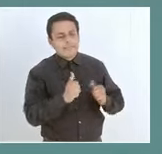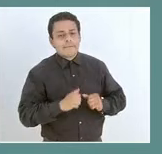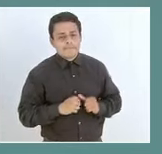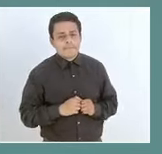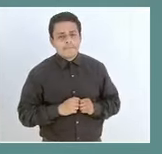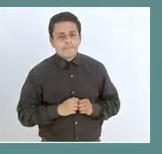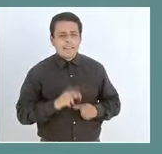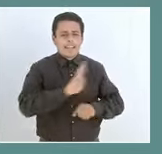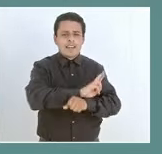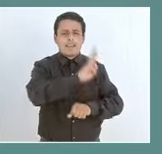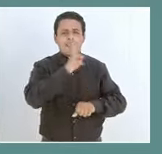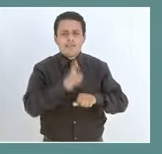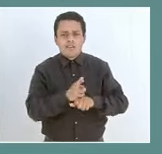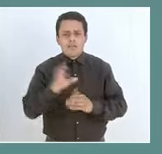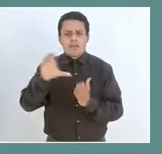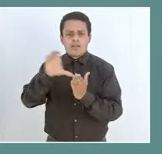constitucional